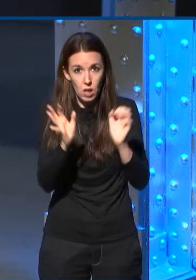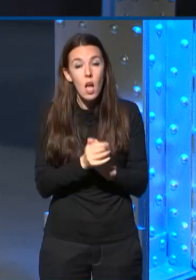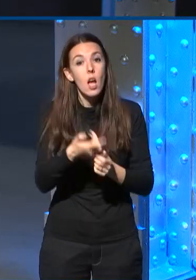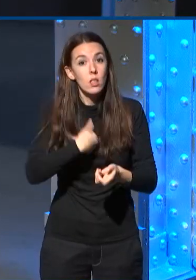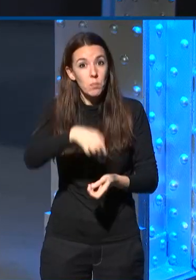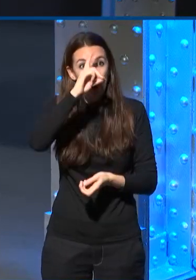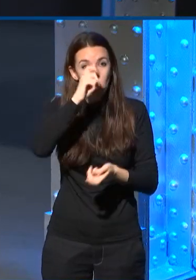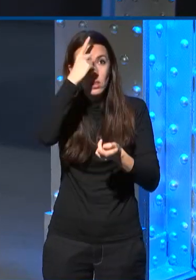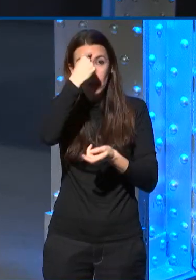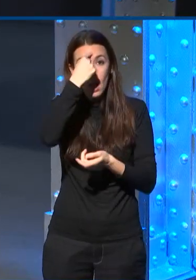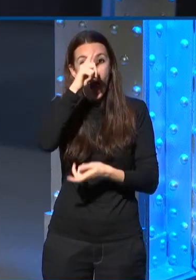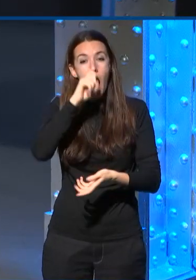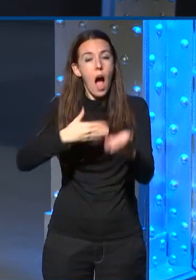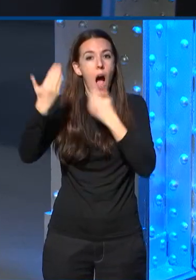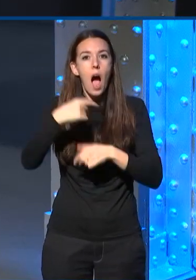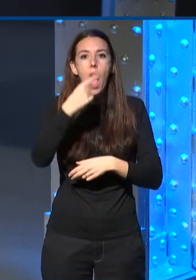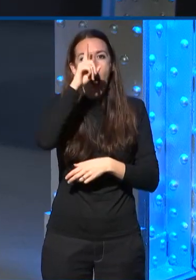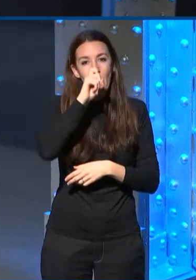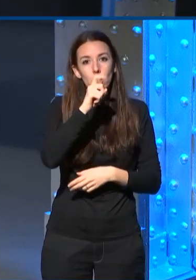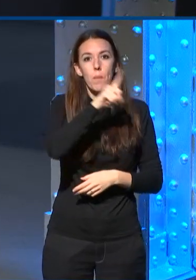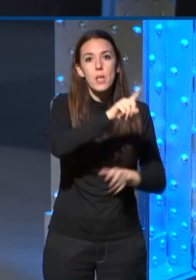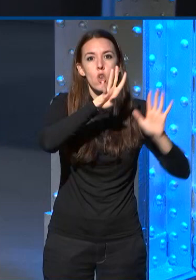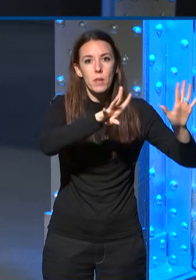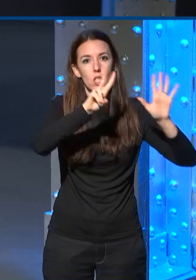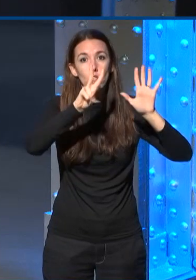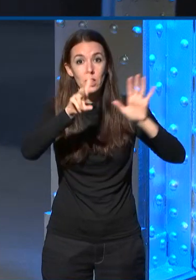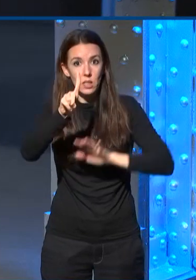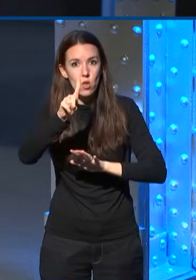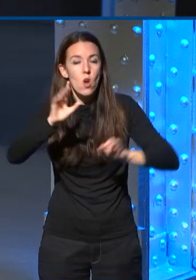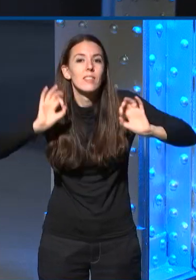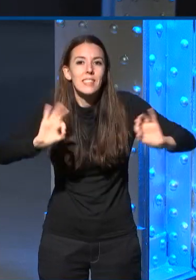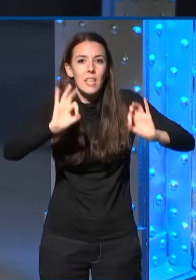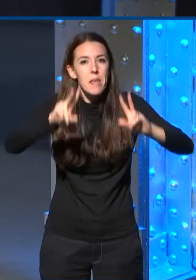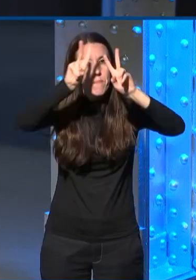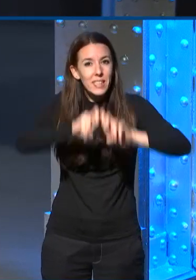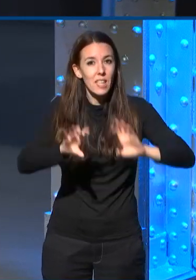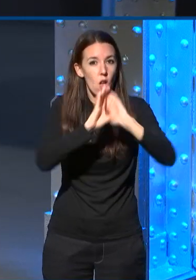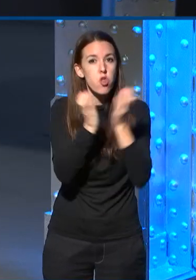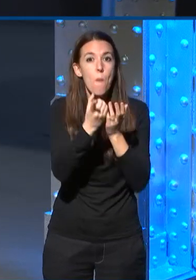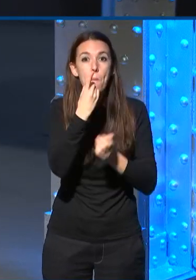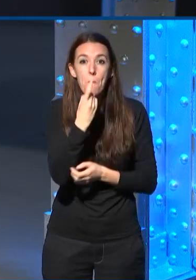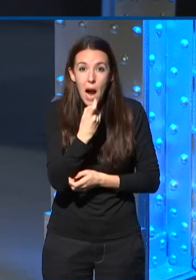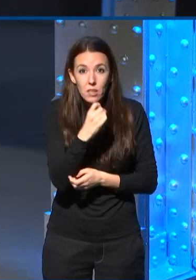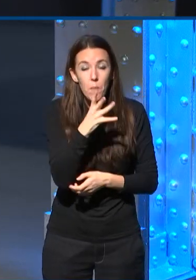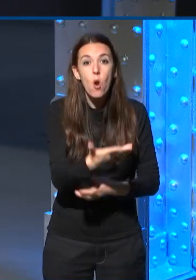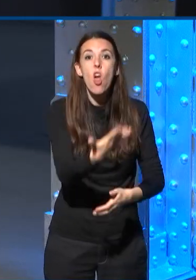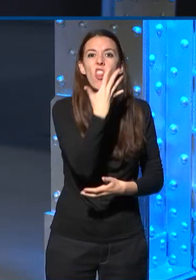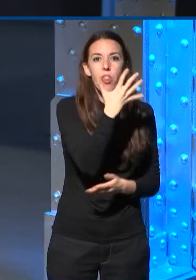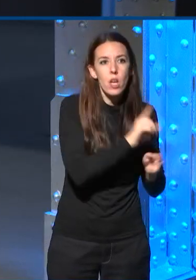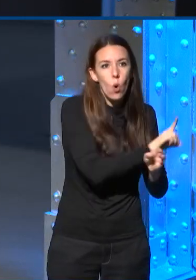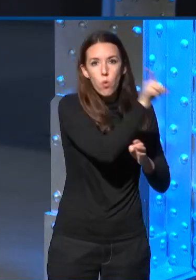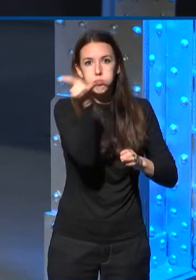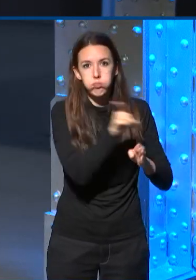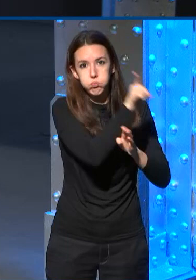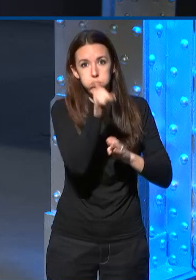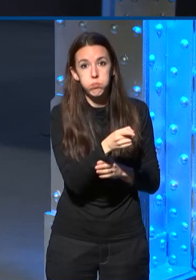vamos a retroceder hasta el año 1971. El año 71 fue un año especial en la investigación de Marte porque se lanzaron nada menos que 5 misiones distintas a Marte,